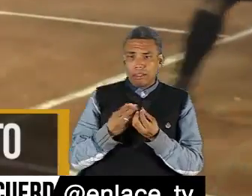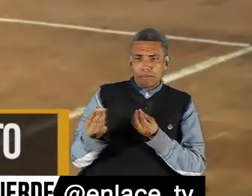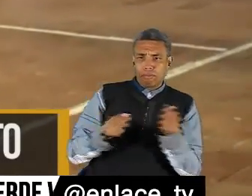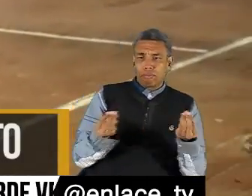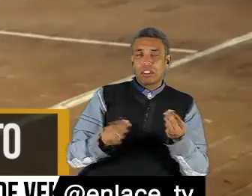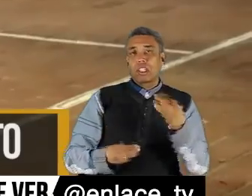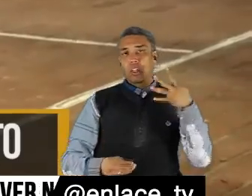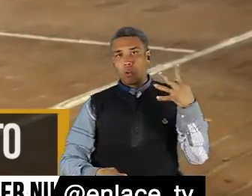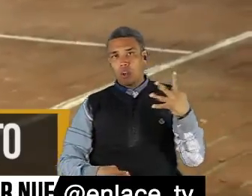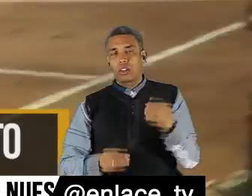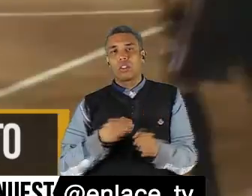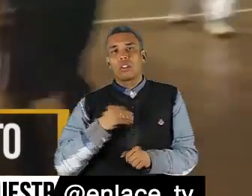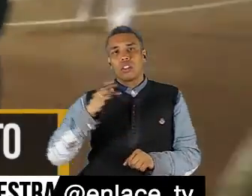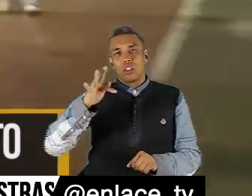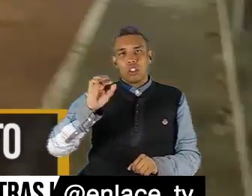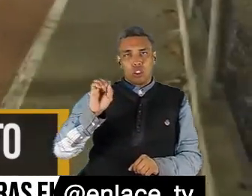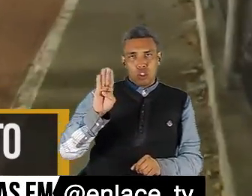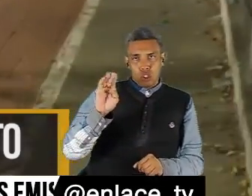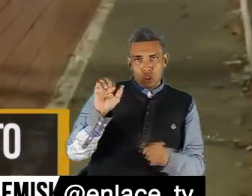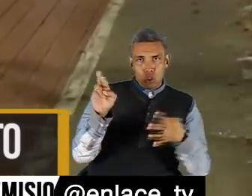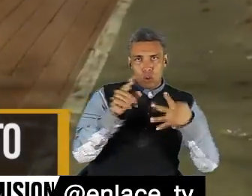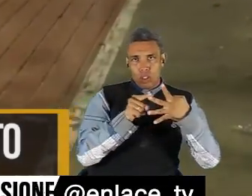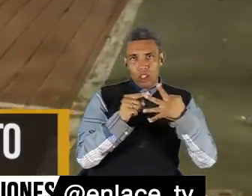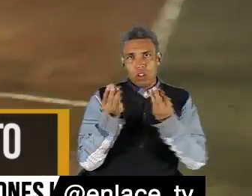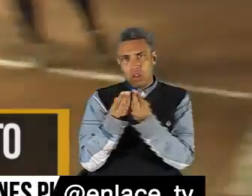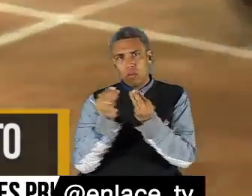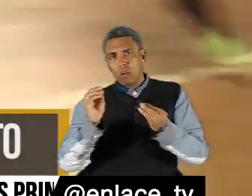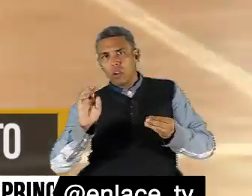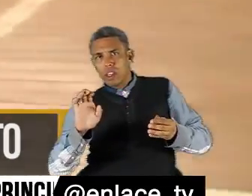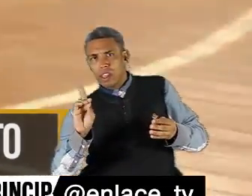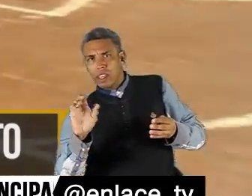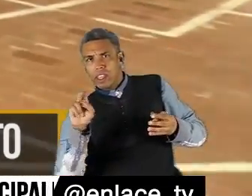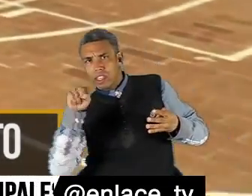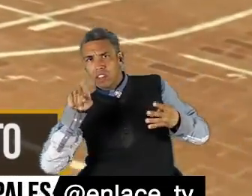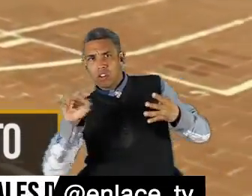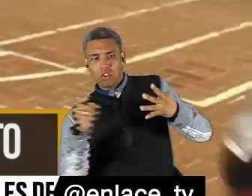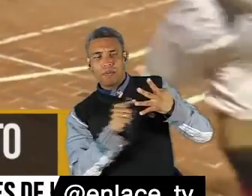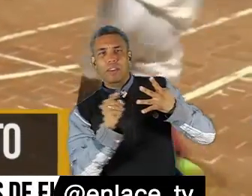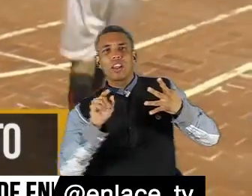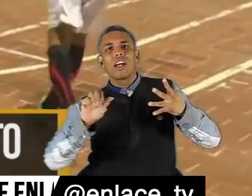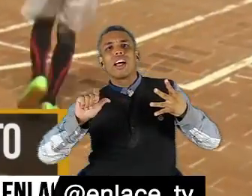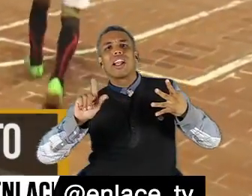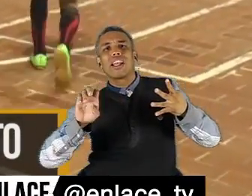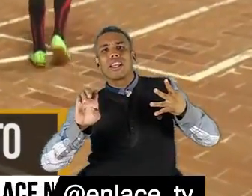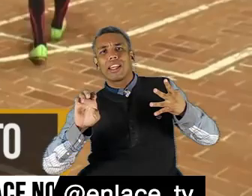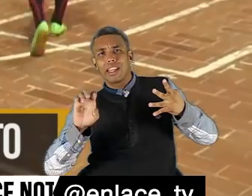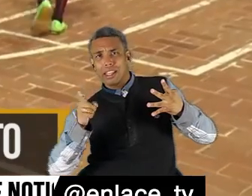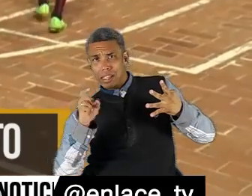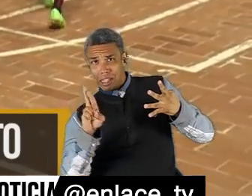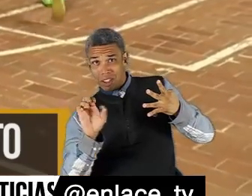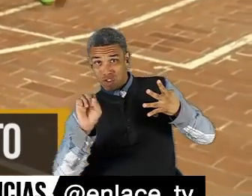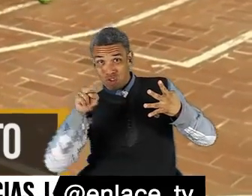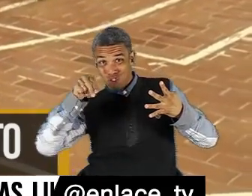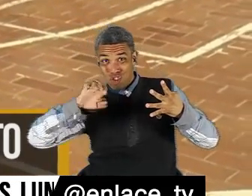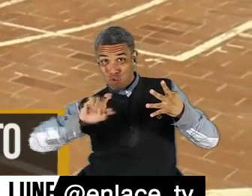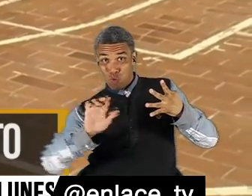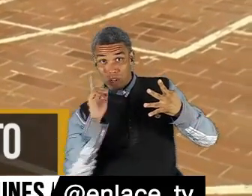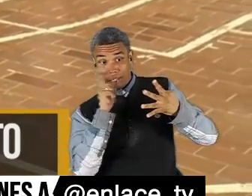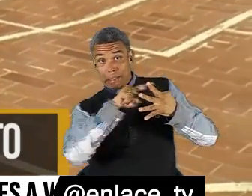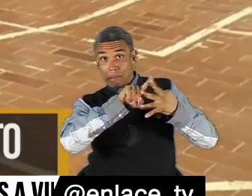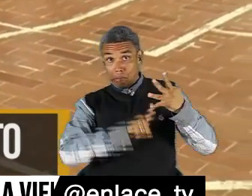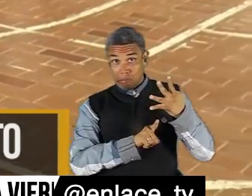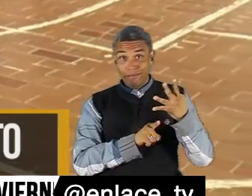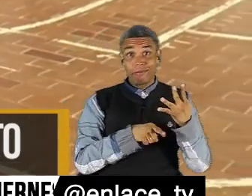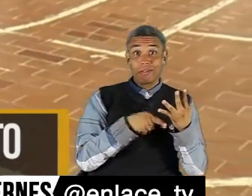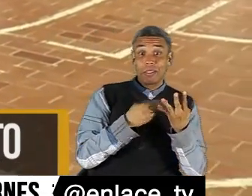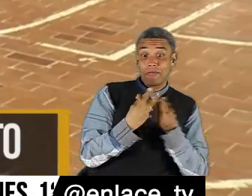como es Tobar Fútbol Club, El Combo de Edinson, Los Alegrones, son equipos que están participando